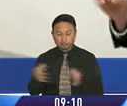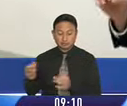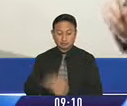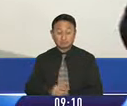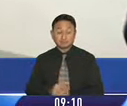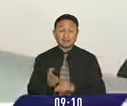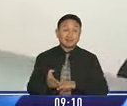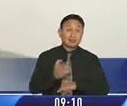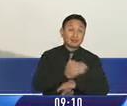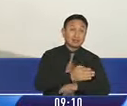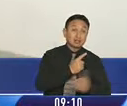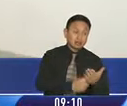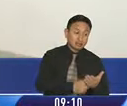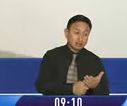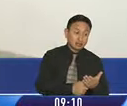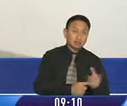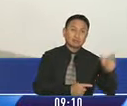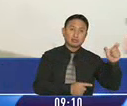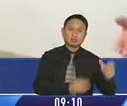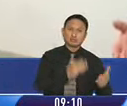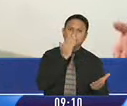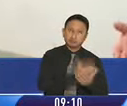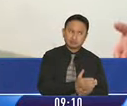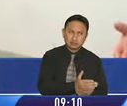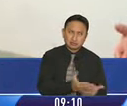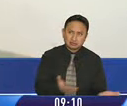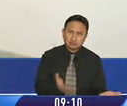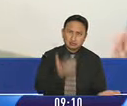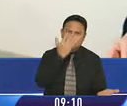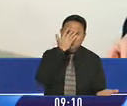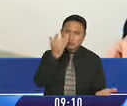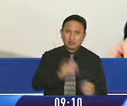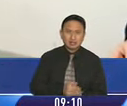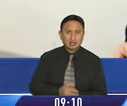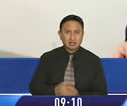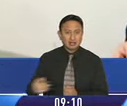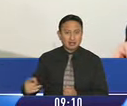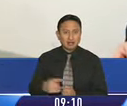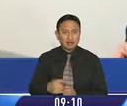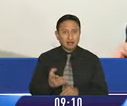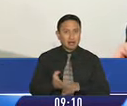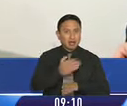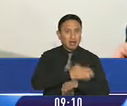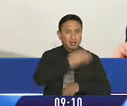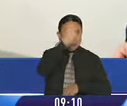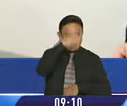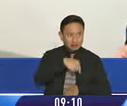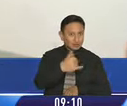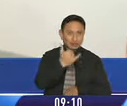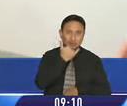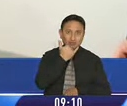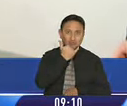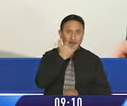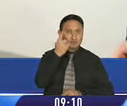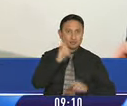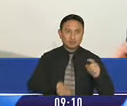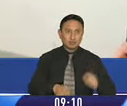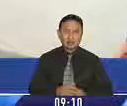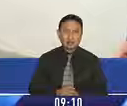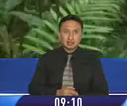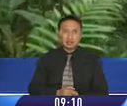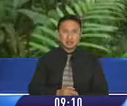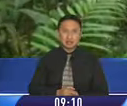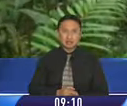analizar, ya lo suspenden. ¿Cómo así? Eso es prejuzgar. Eso no está bien en una